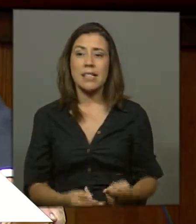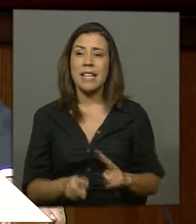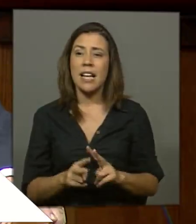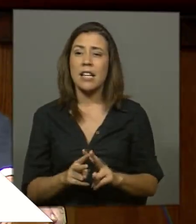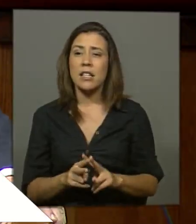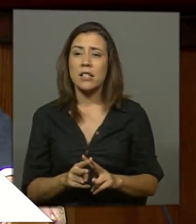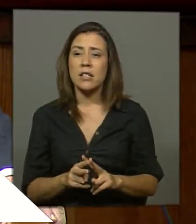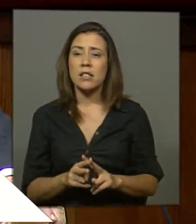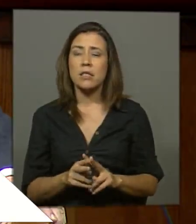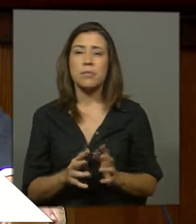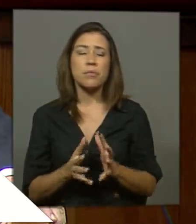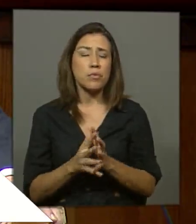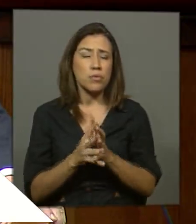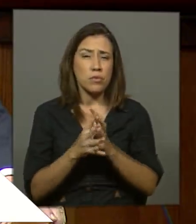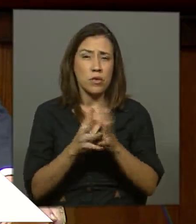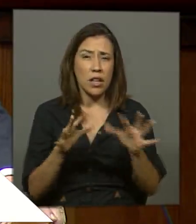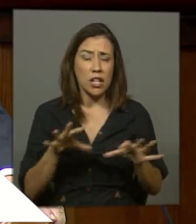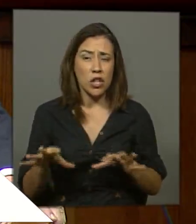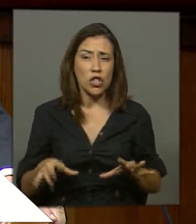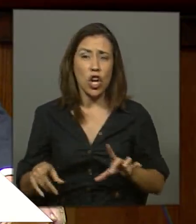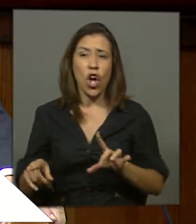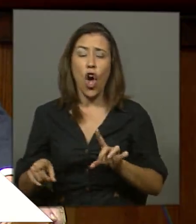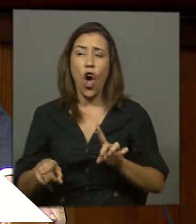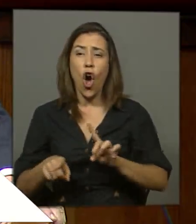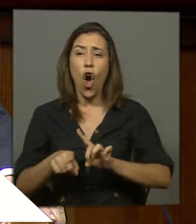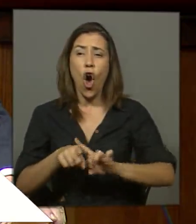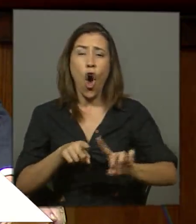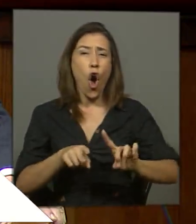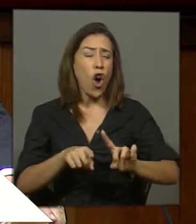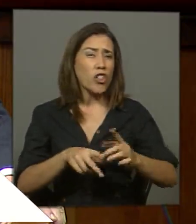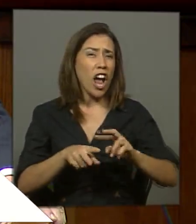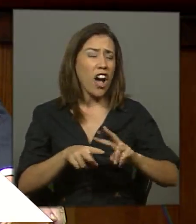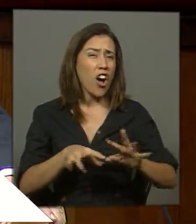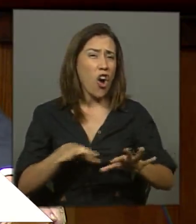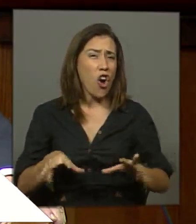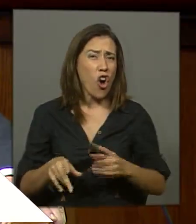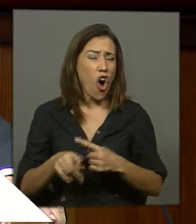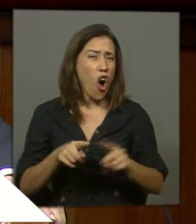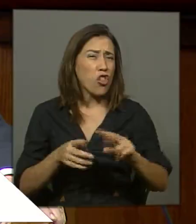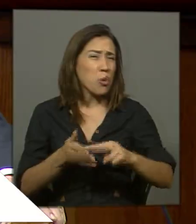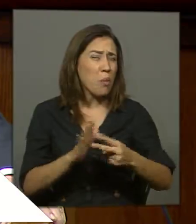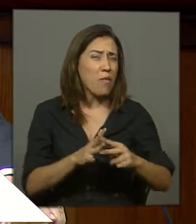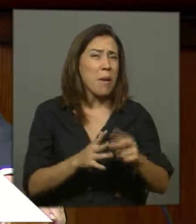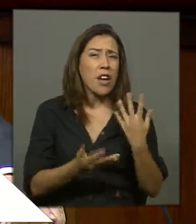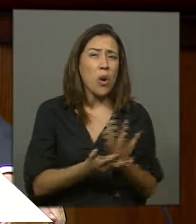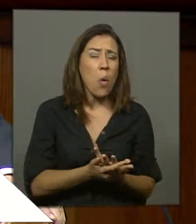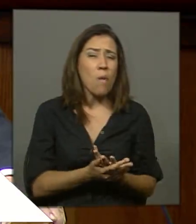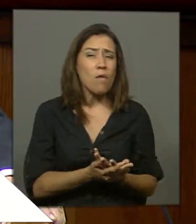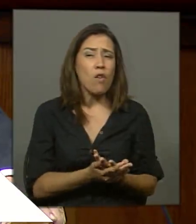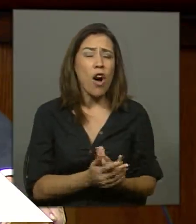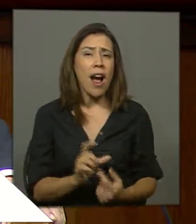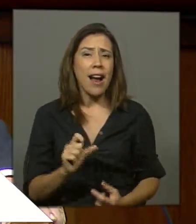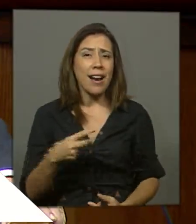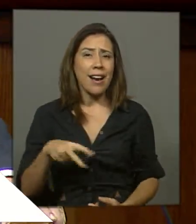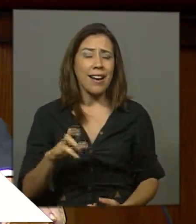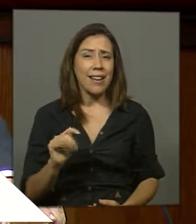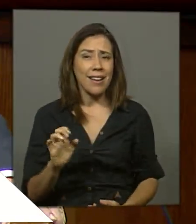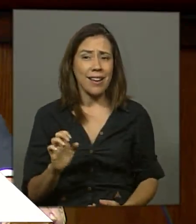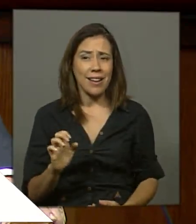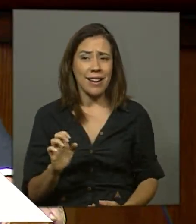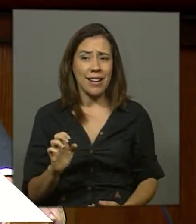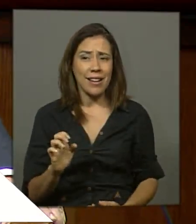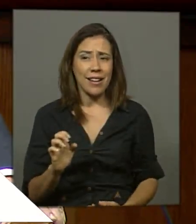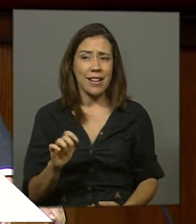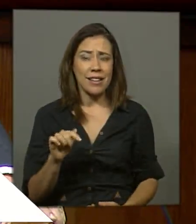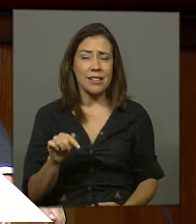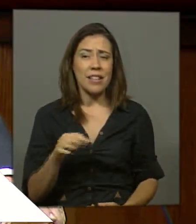gran recaudo de que otro acto ocurrido otro otro drama ocurrido en la localidad de cañete se